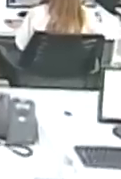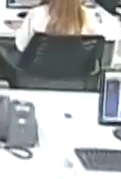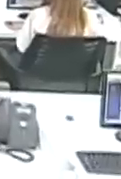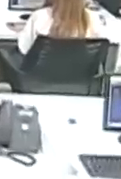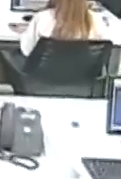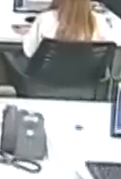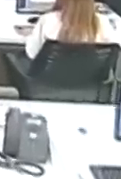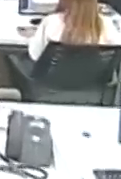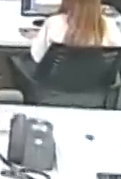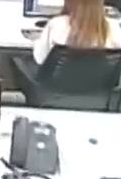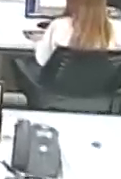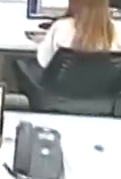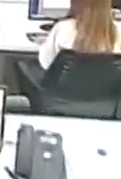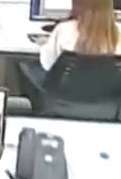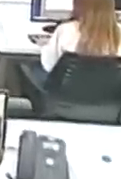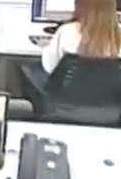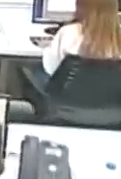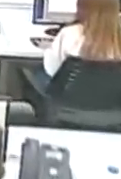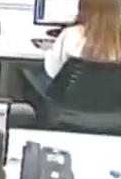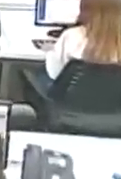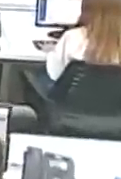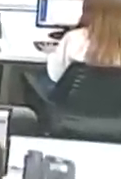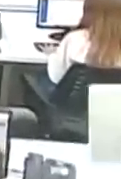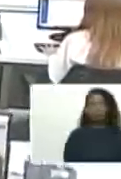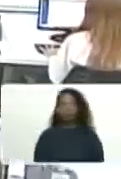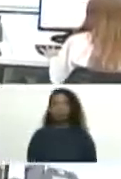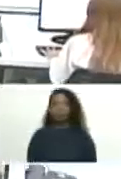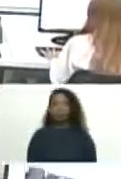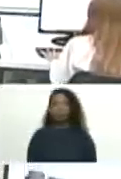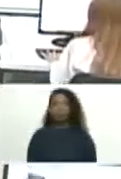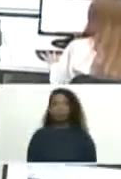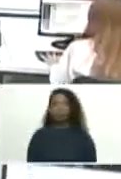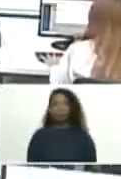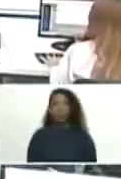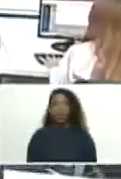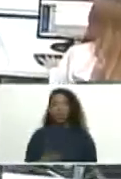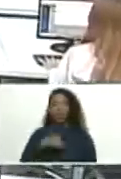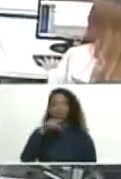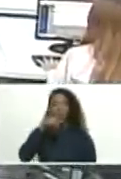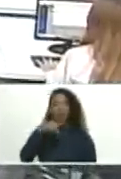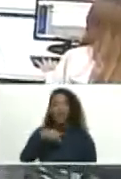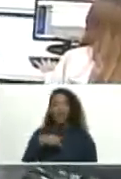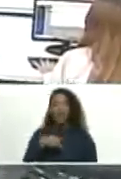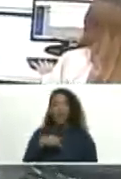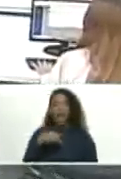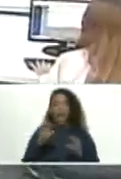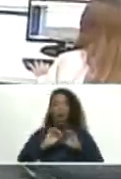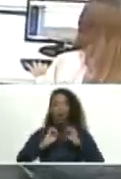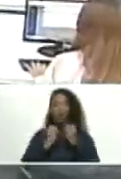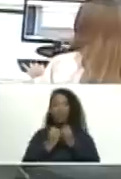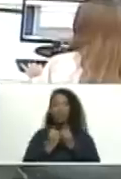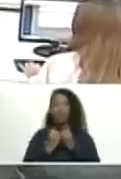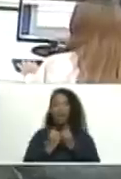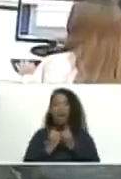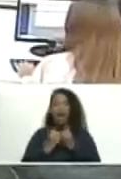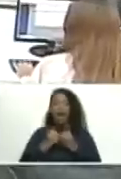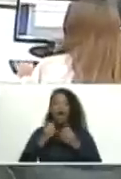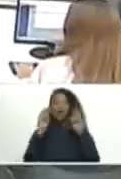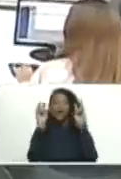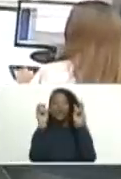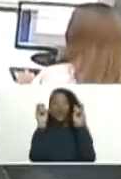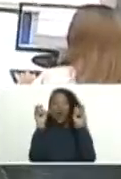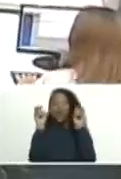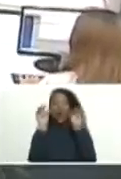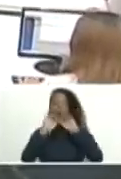Que viva siempre. Aquí desde el puesto de comando del 1x10 del buen gobierno, el nuevo puesto de